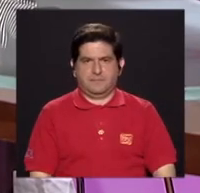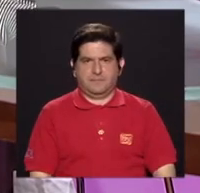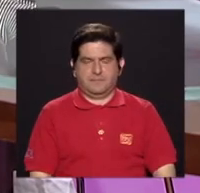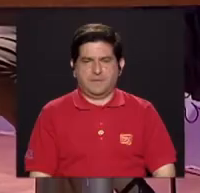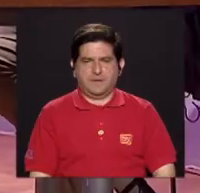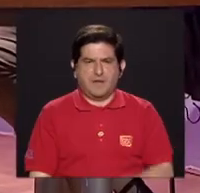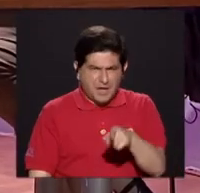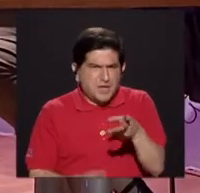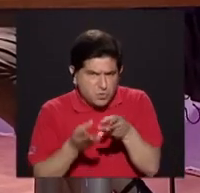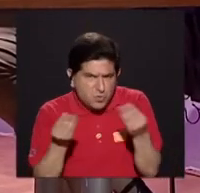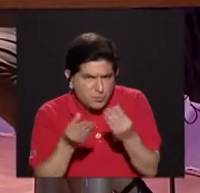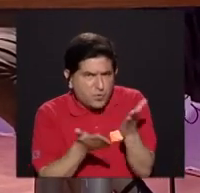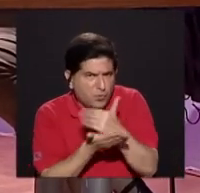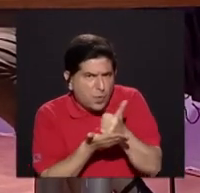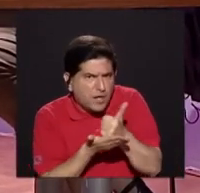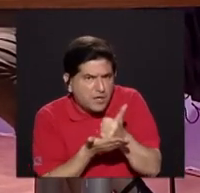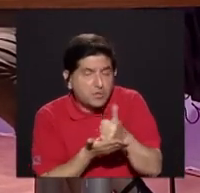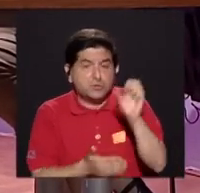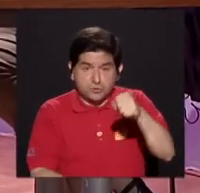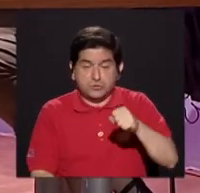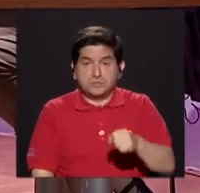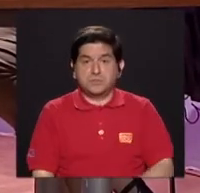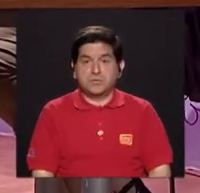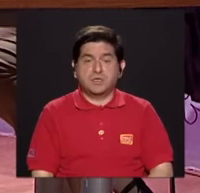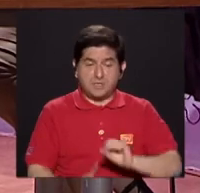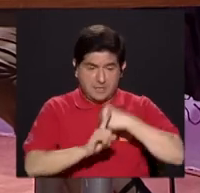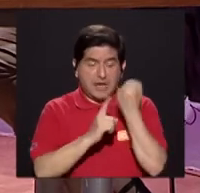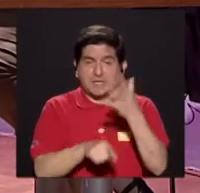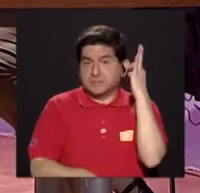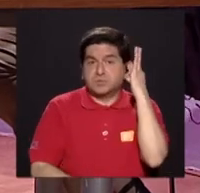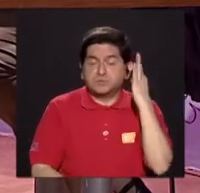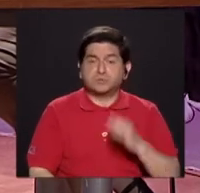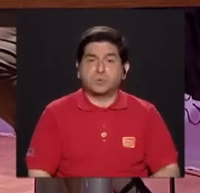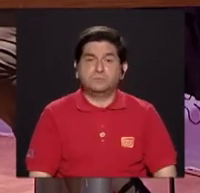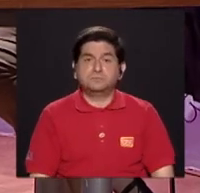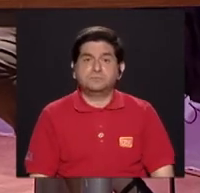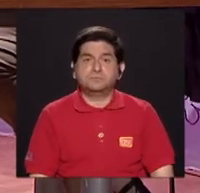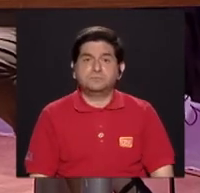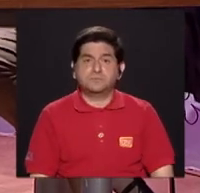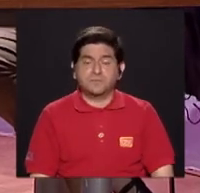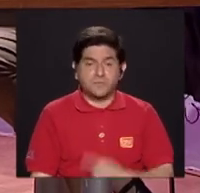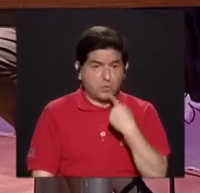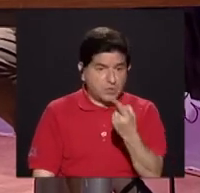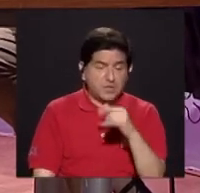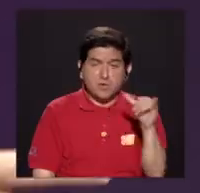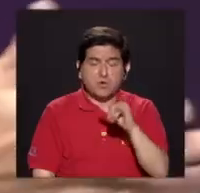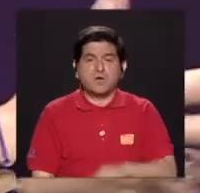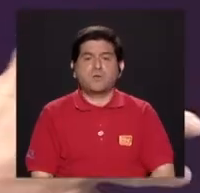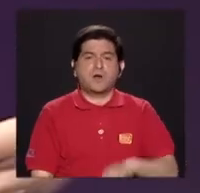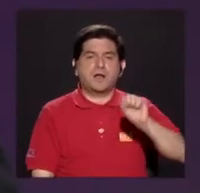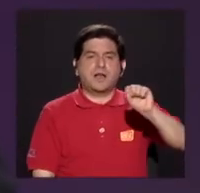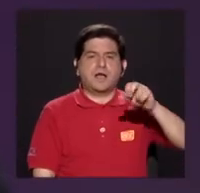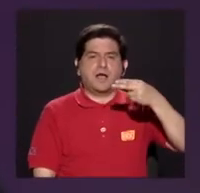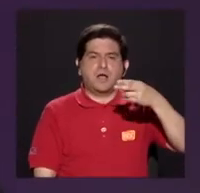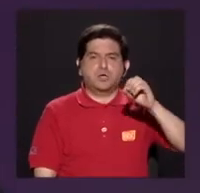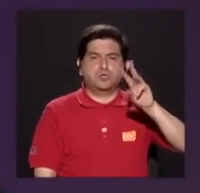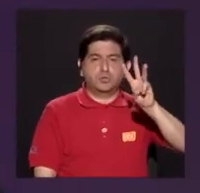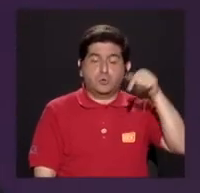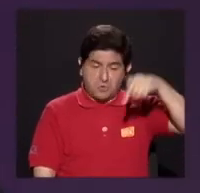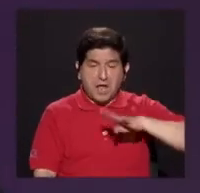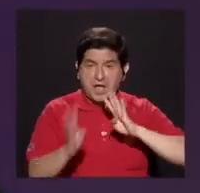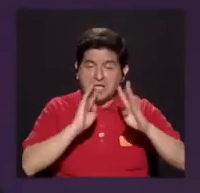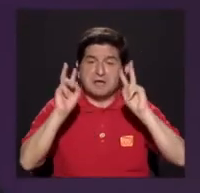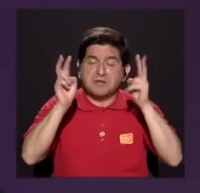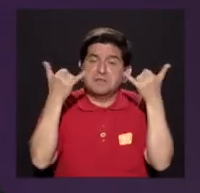show que generó? Sí, vamos a ver. El de las mujeres. El de las mujeres, sí, que dijiste que era un show. Estamos aquí hablando del tema.